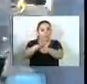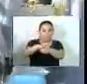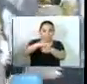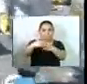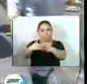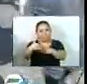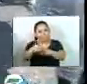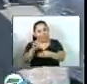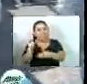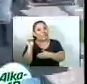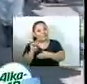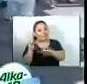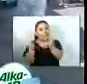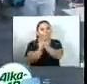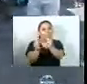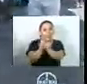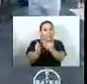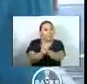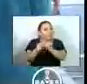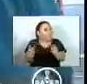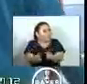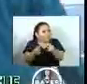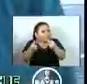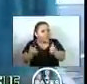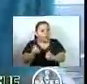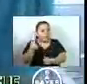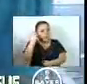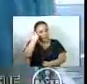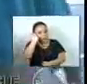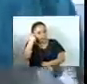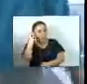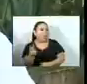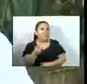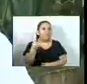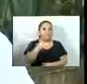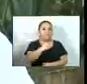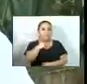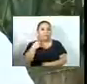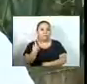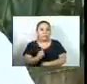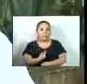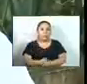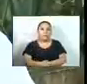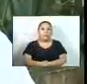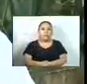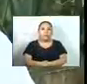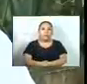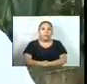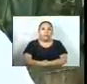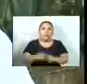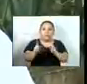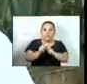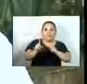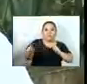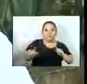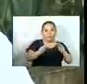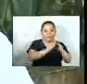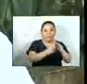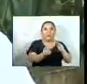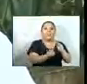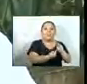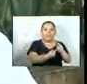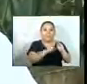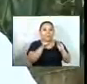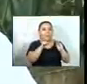podría elevar la vulnerabilidad a cometer esta acción en embargo la distancia social y que también se ha dado